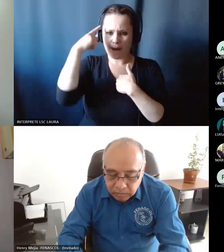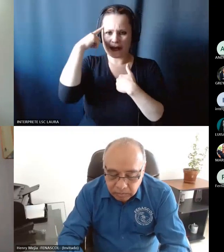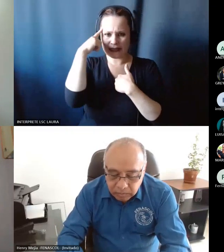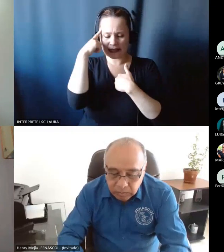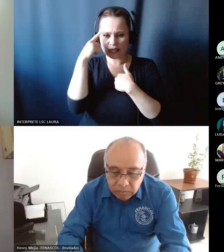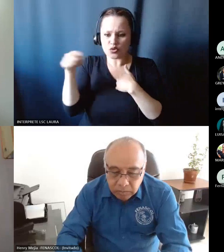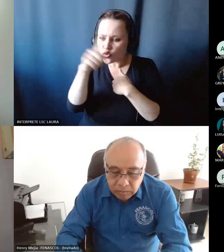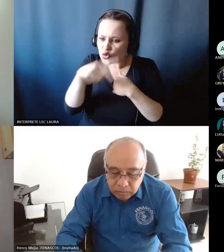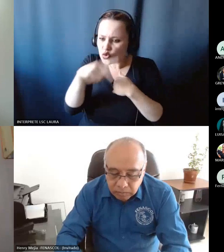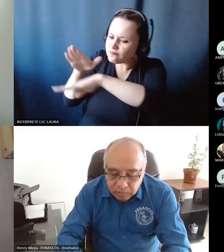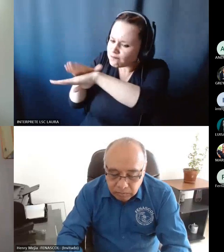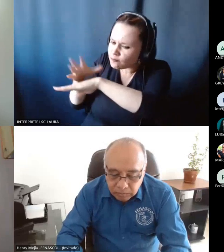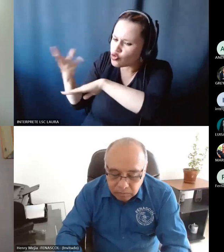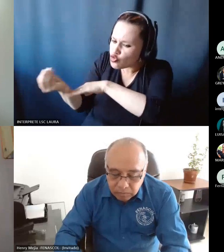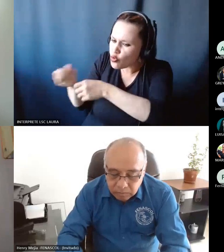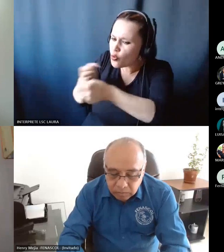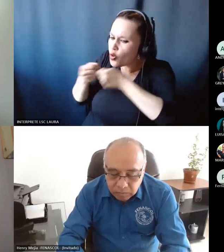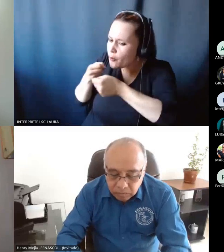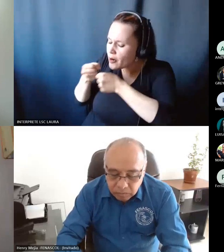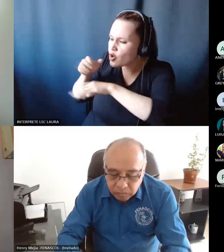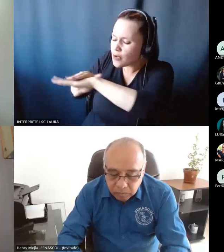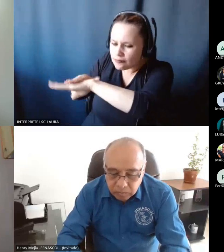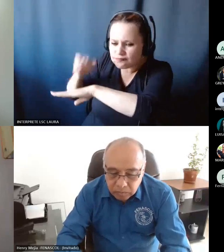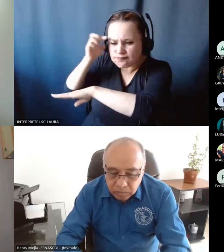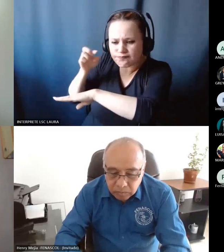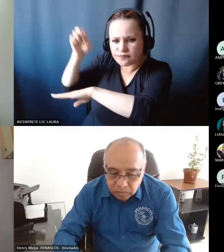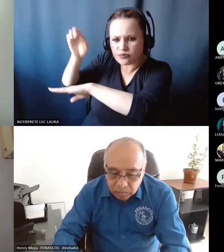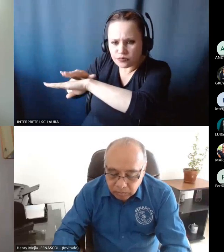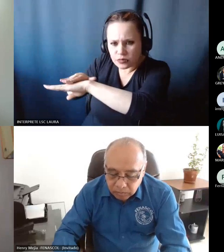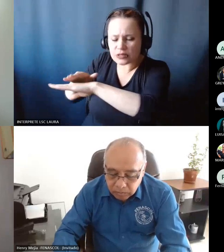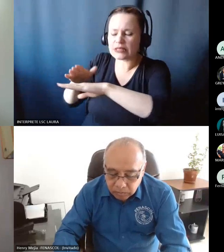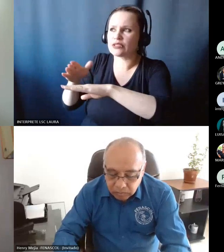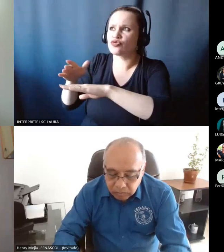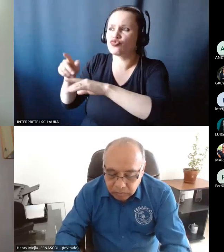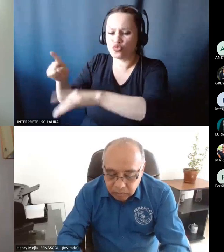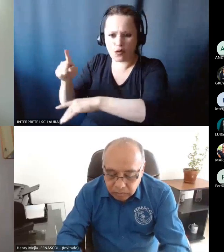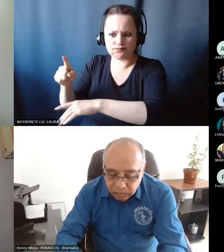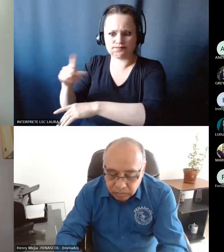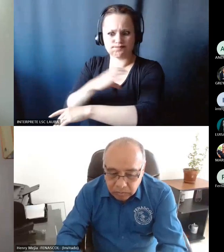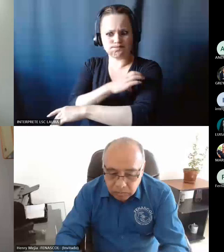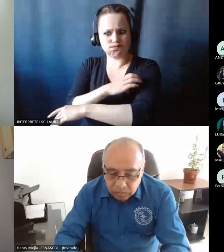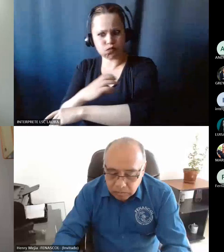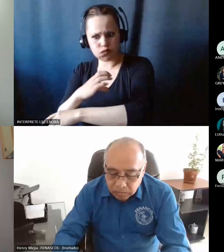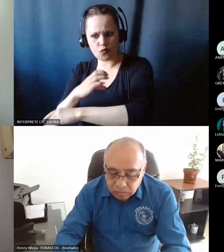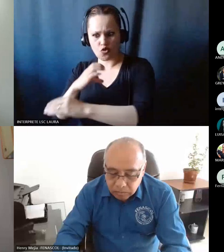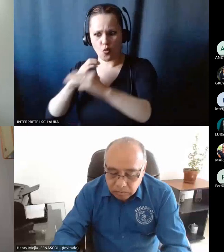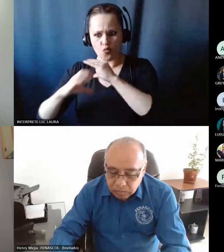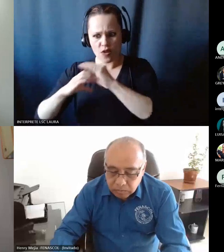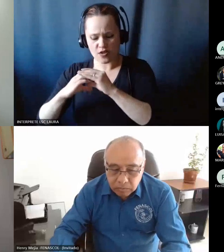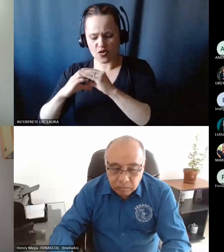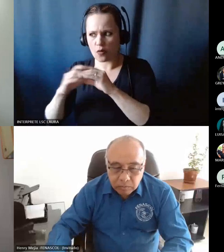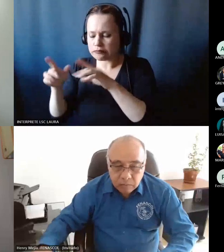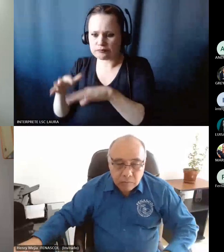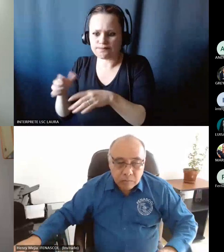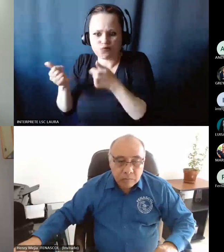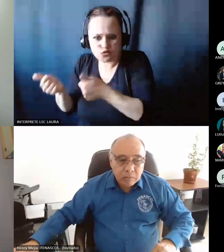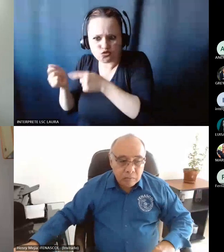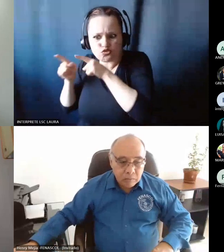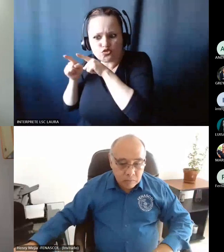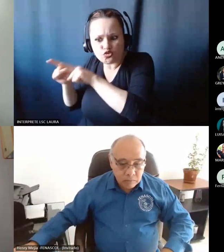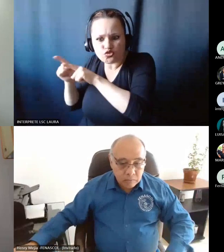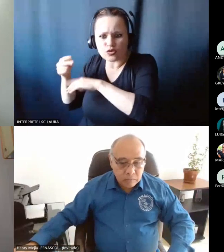periodistas que tenemos el valor el don de la comunicación debemos incluir en nuestras